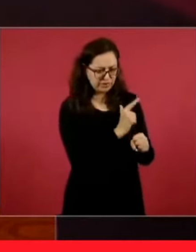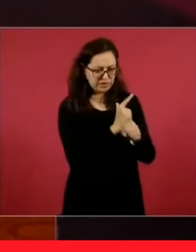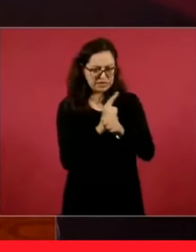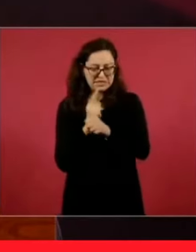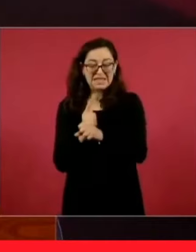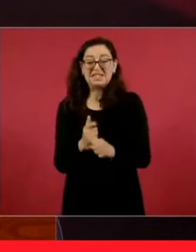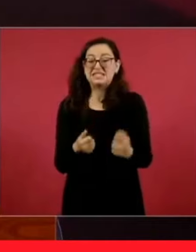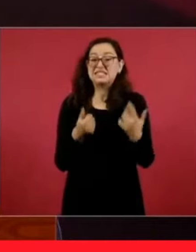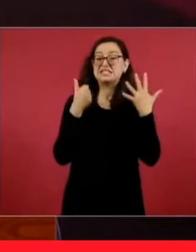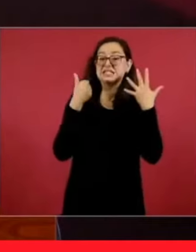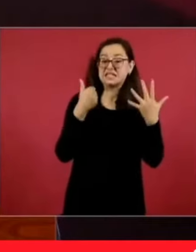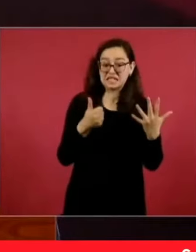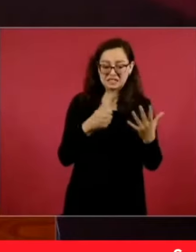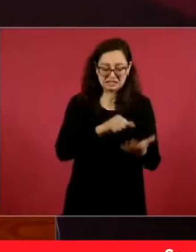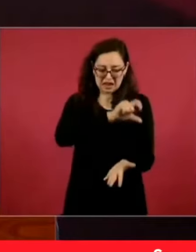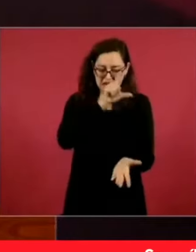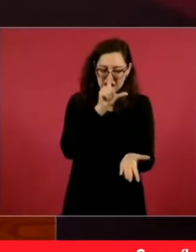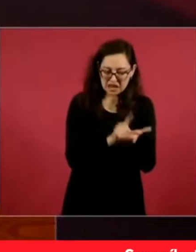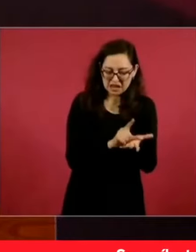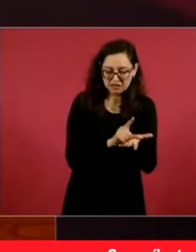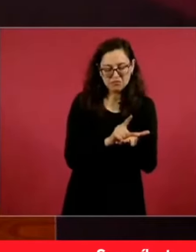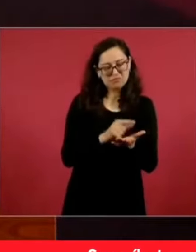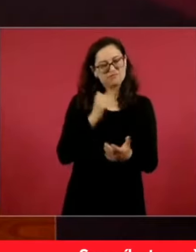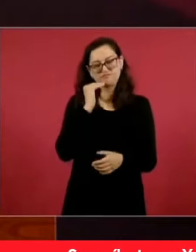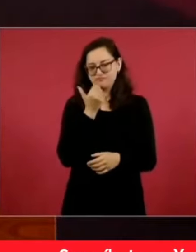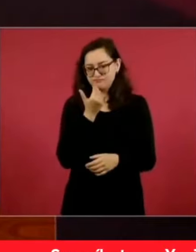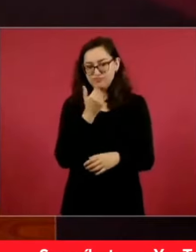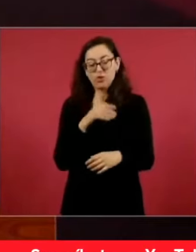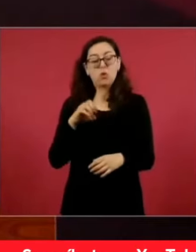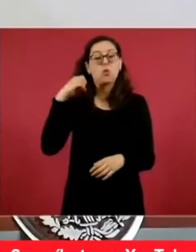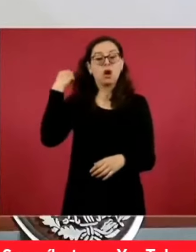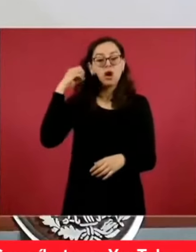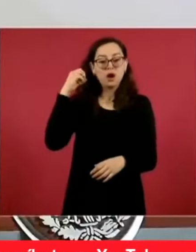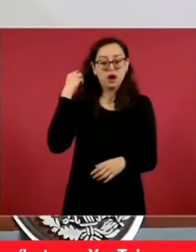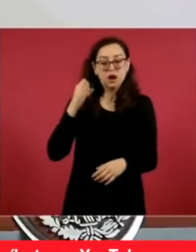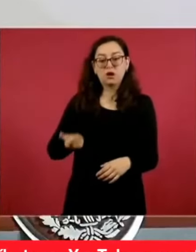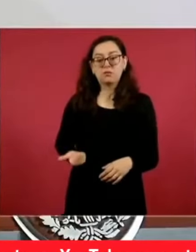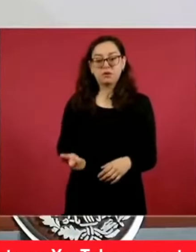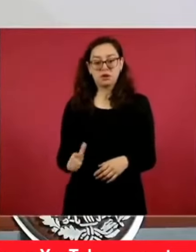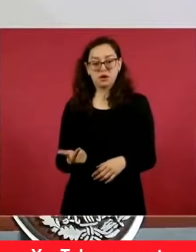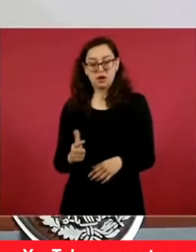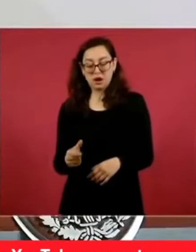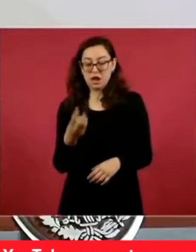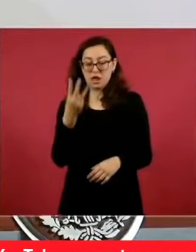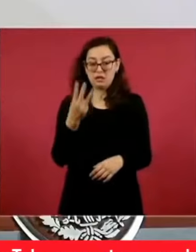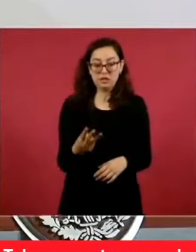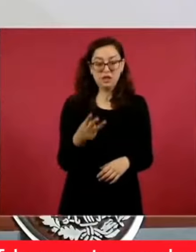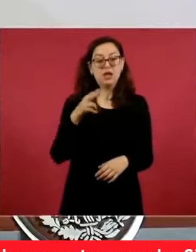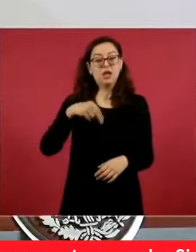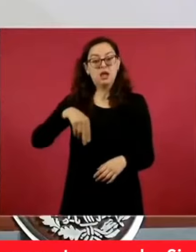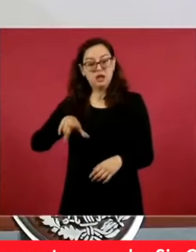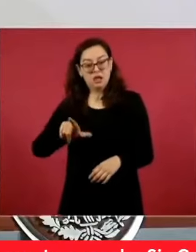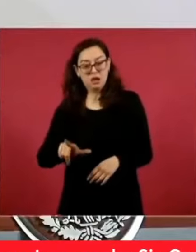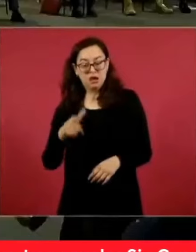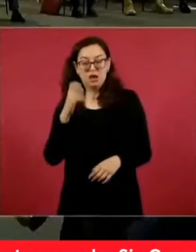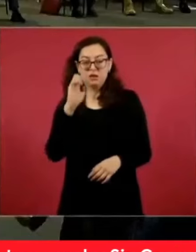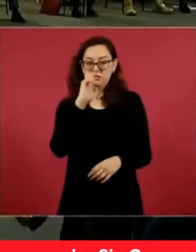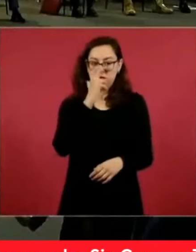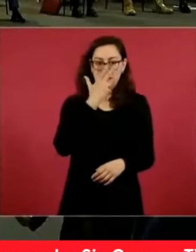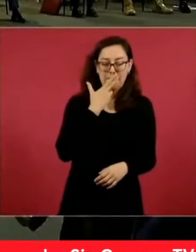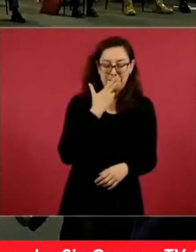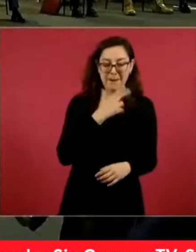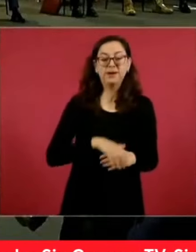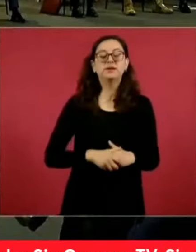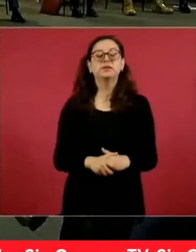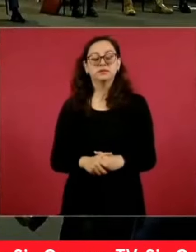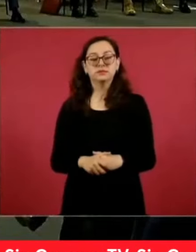irregularidades en dar litros de a litro fueron una en Oaxaca una en Guanajuato tres en Nuevo León una en Chihuahua